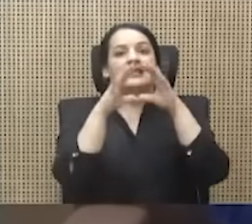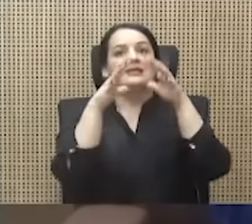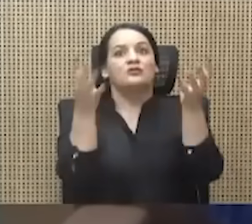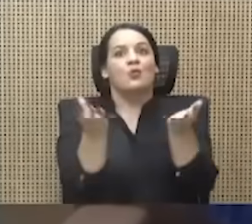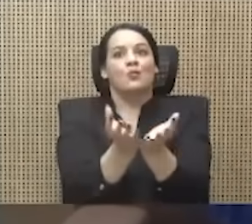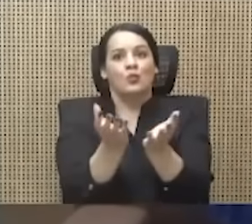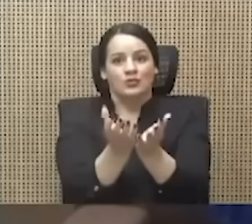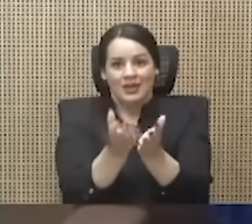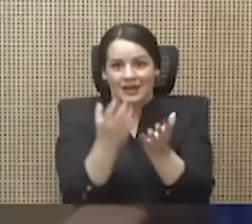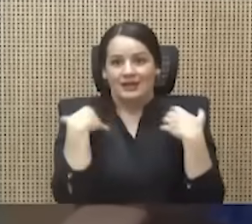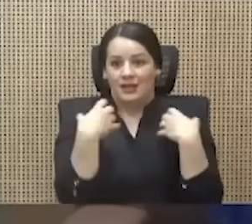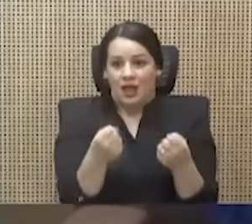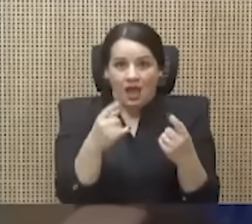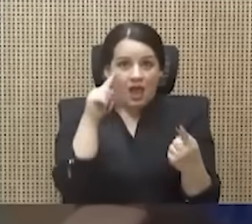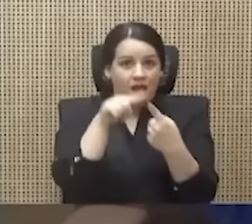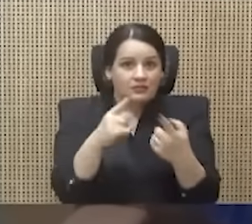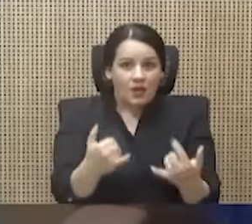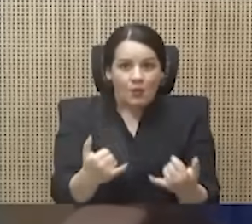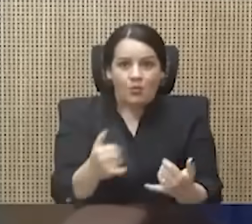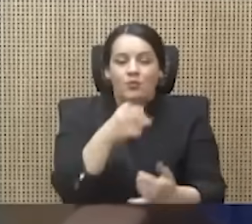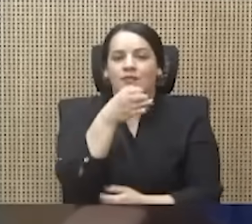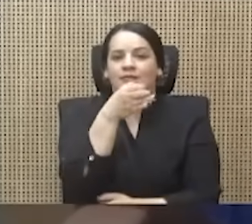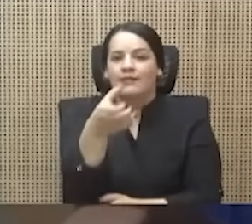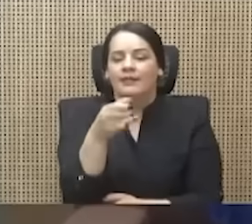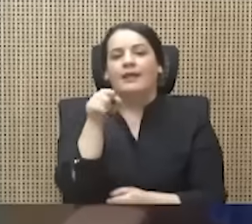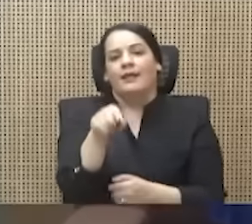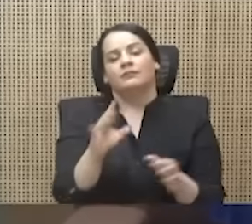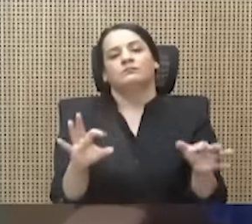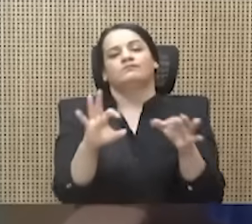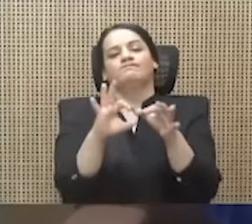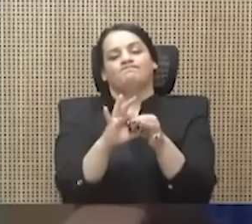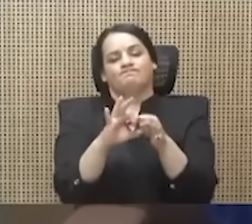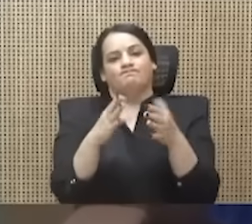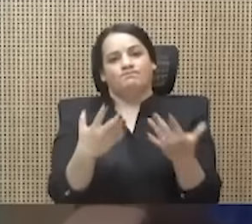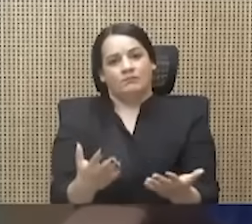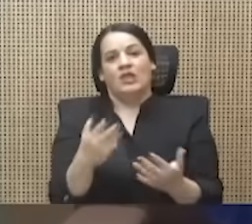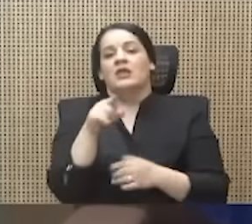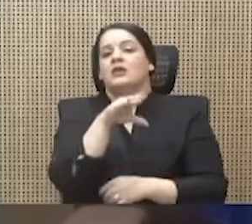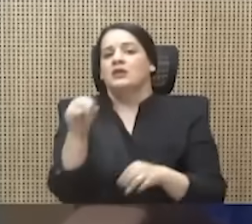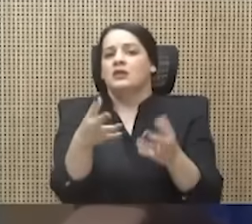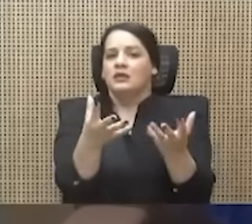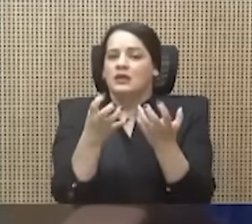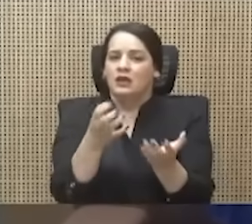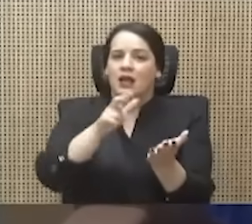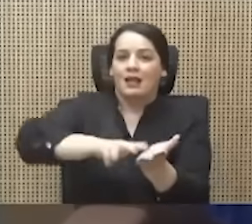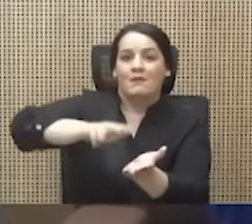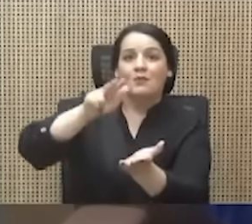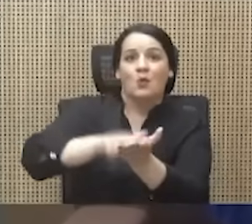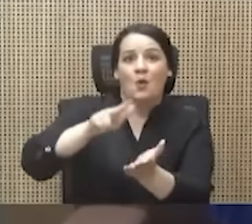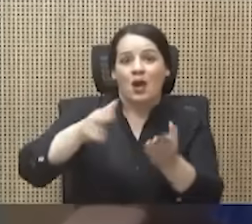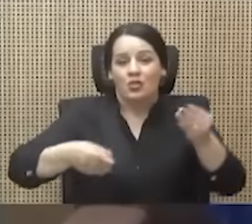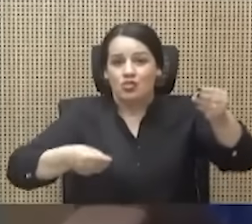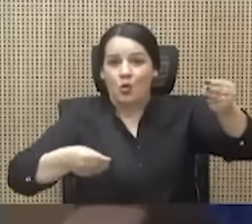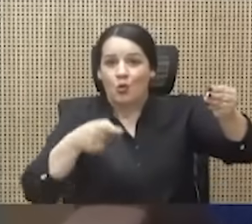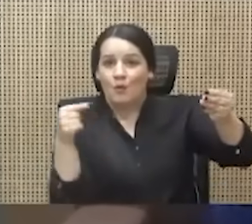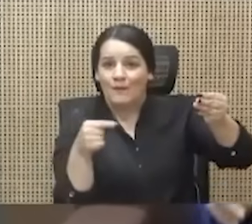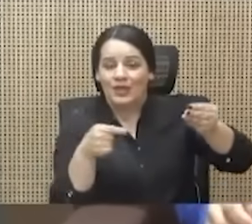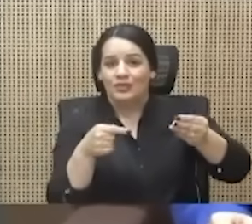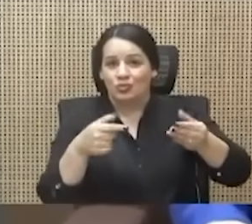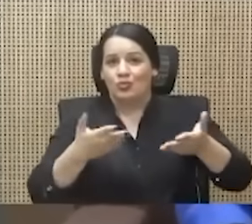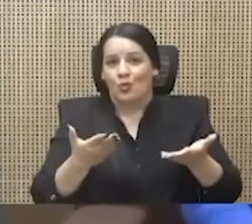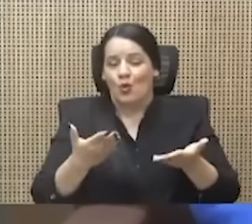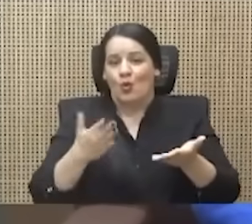hasta ahora son recomendaciones, pasen a ser vinculantes. Y también pretenden aprobar un documento denominado Acuerdo